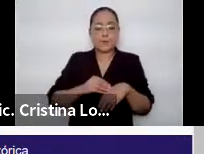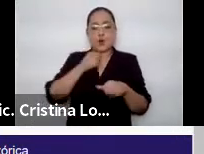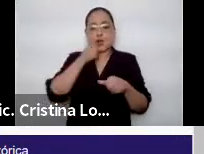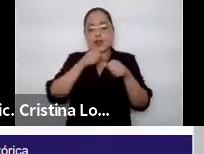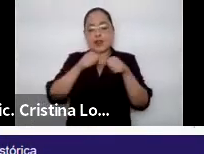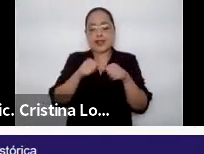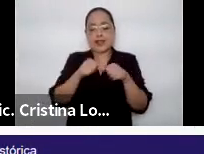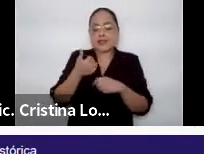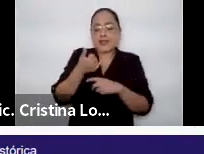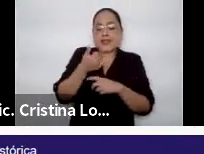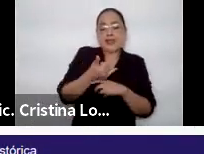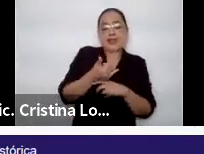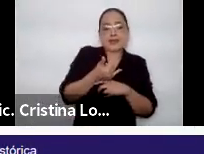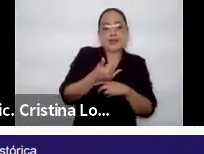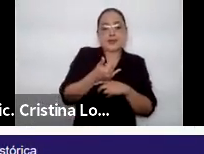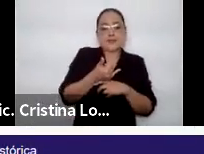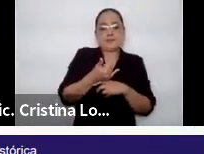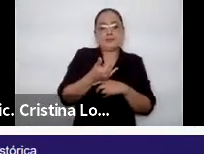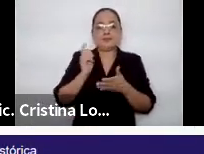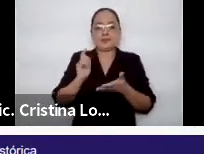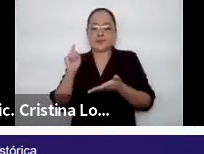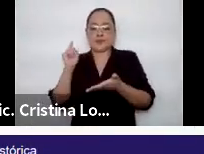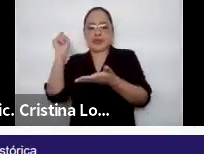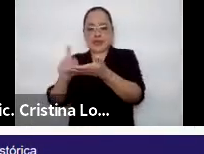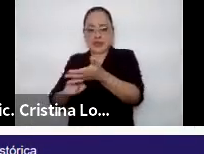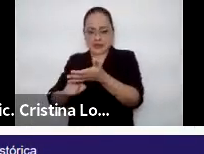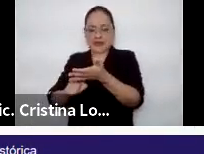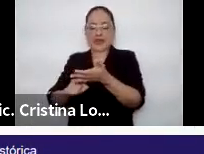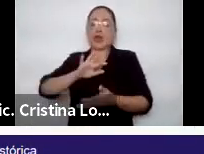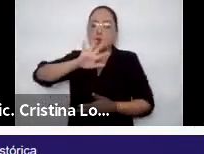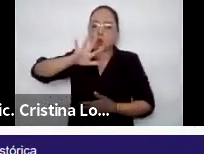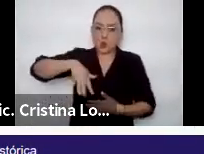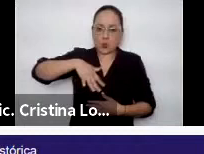agregamos y ejecutamos la búsqueda.